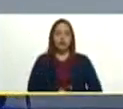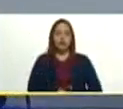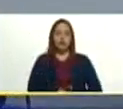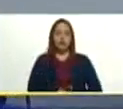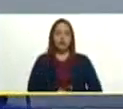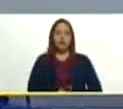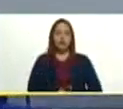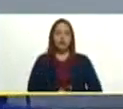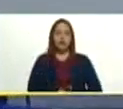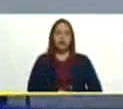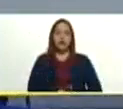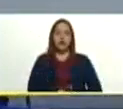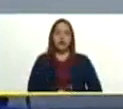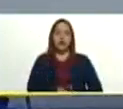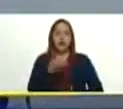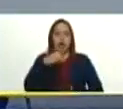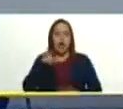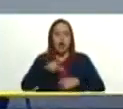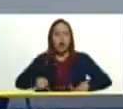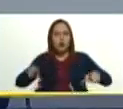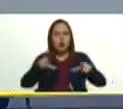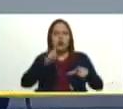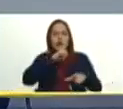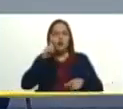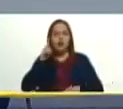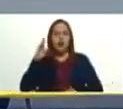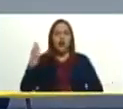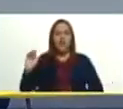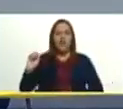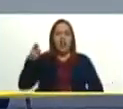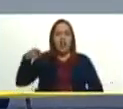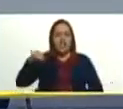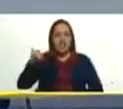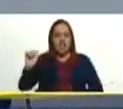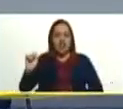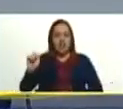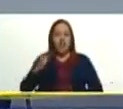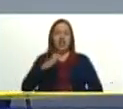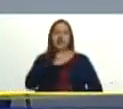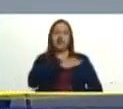Lula. Estaban en Bahía. Lula y Ralph también estuvo allí.